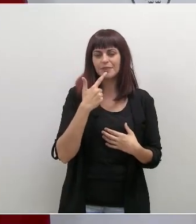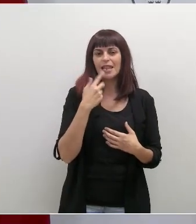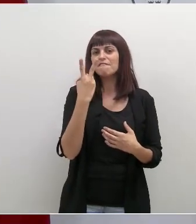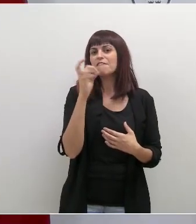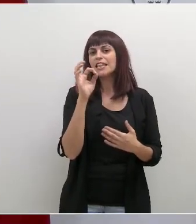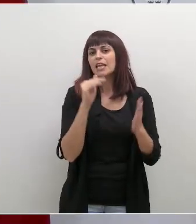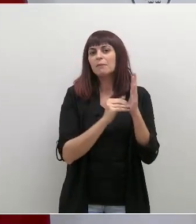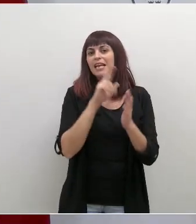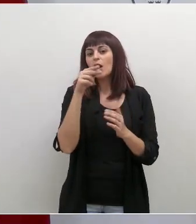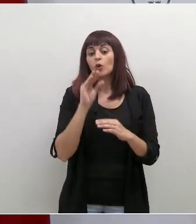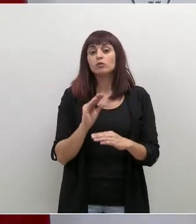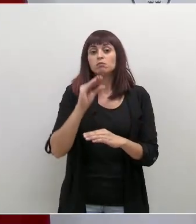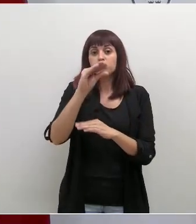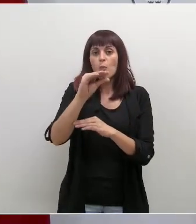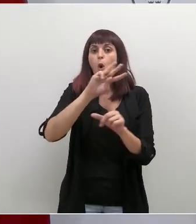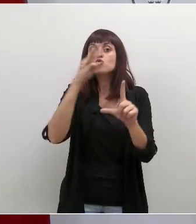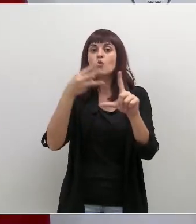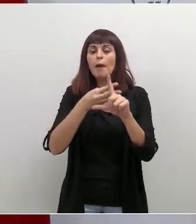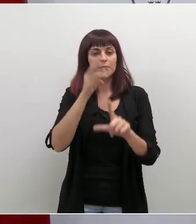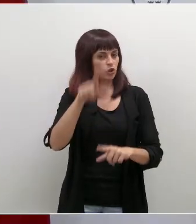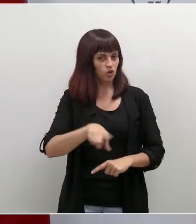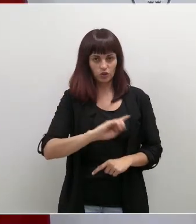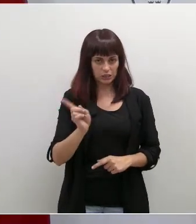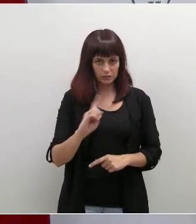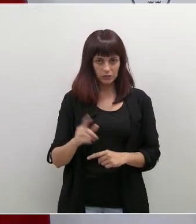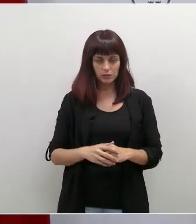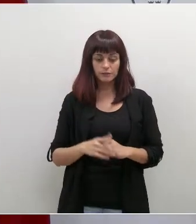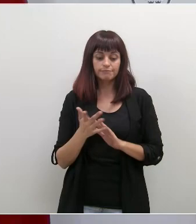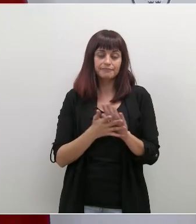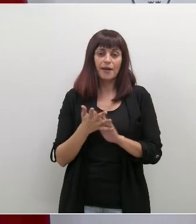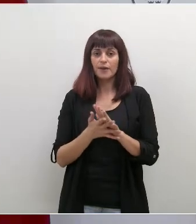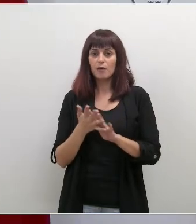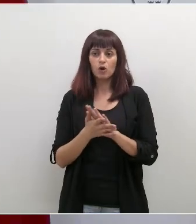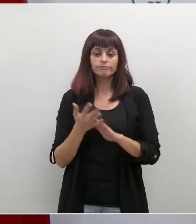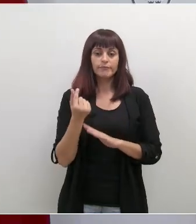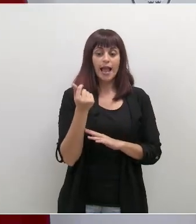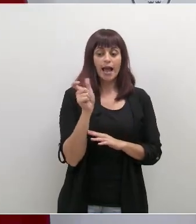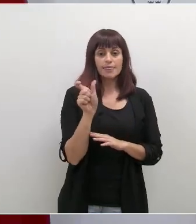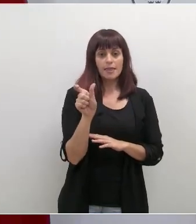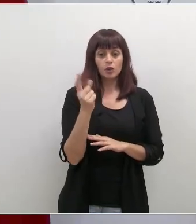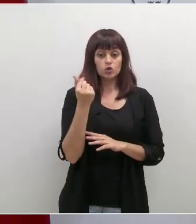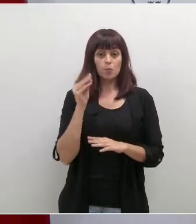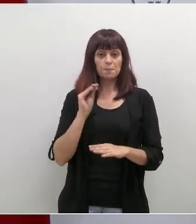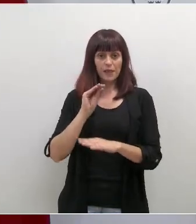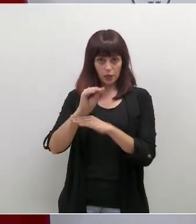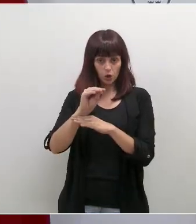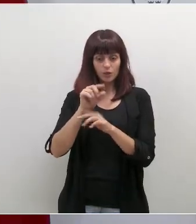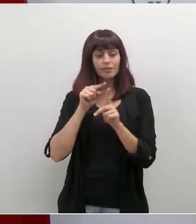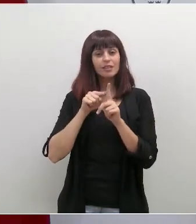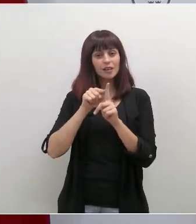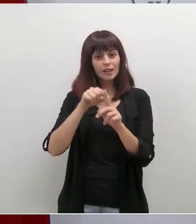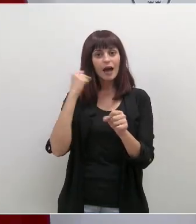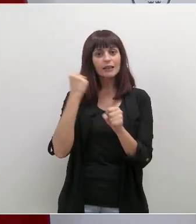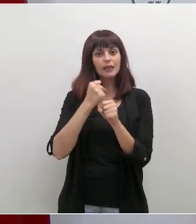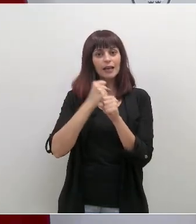20.000 euros destinados a una web, sino que hablamos de una cantidad, de una subvención destinada a tareas